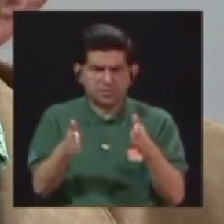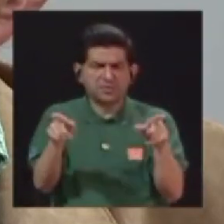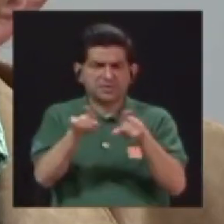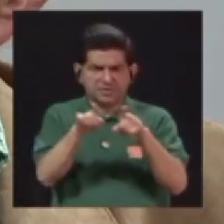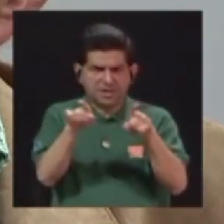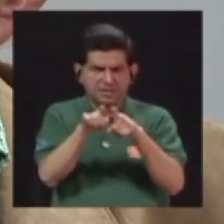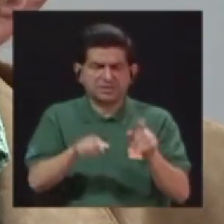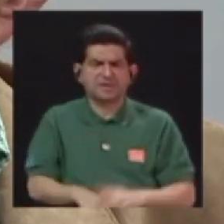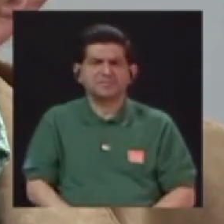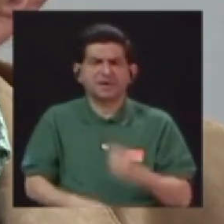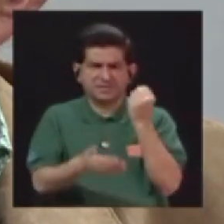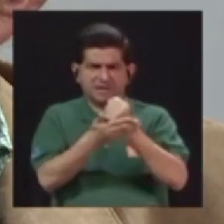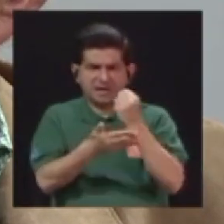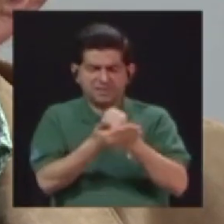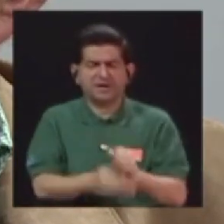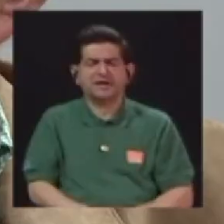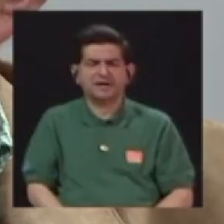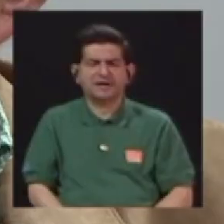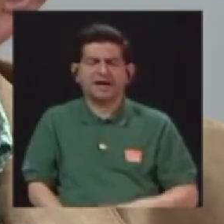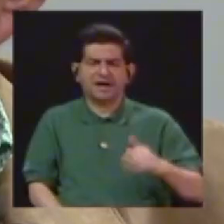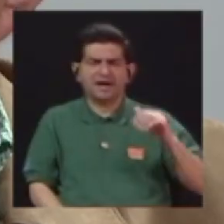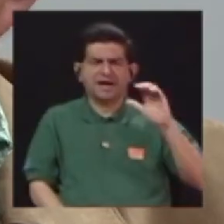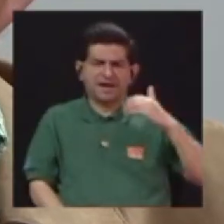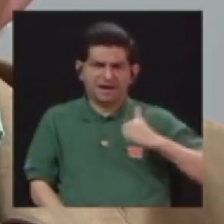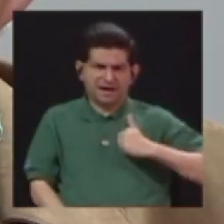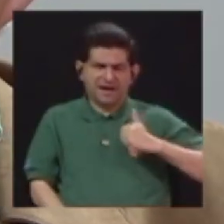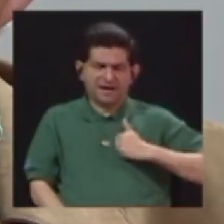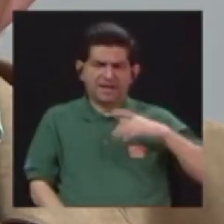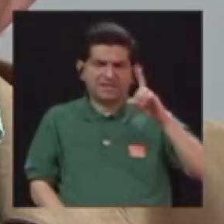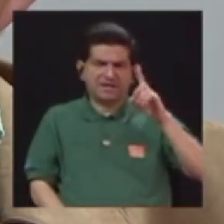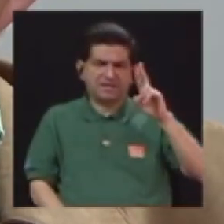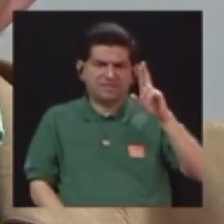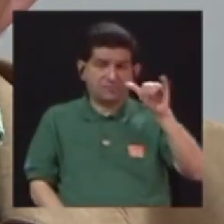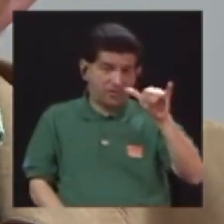la marca Canadá, me imagino, entonces.